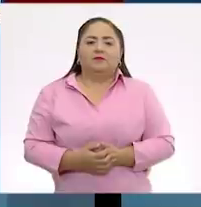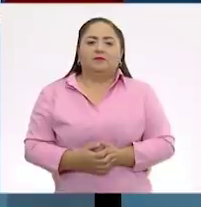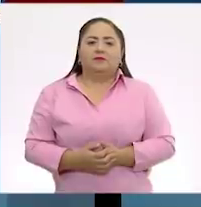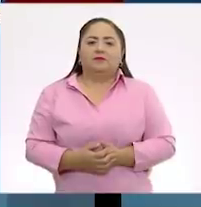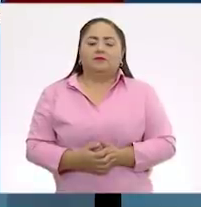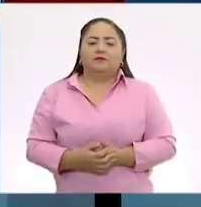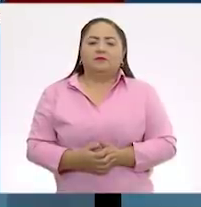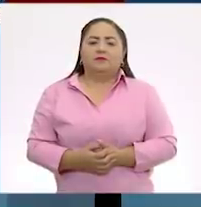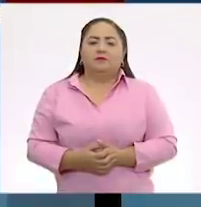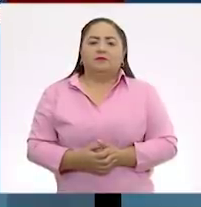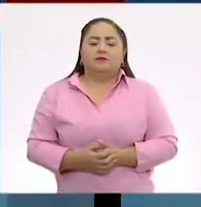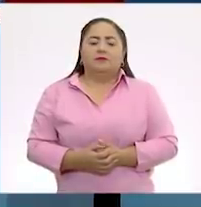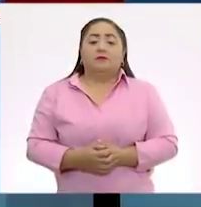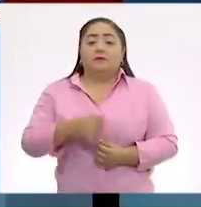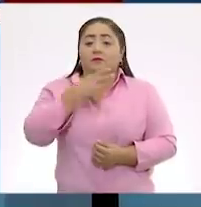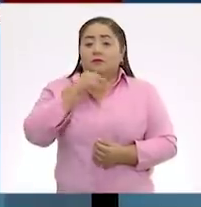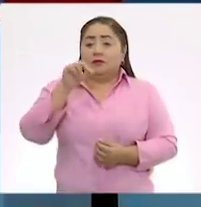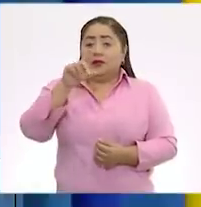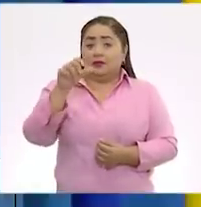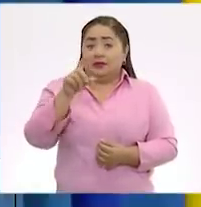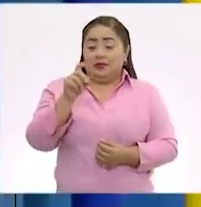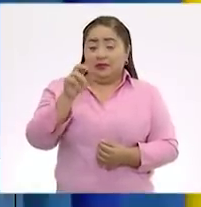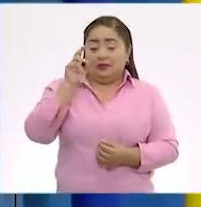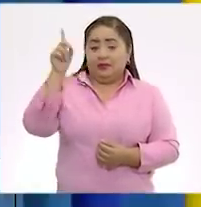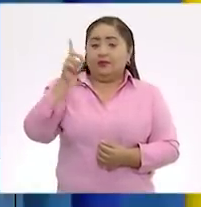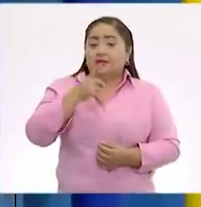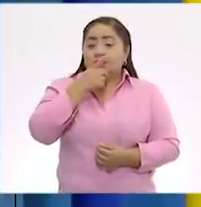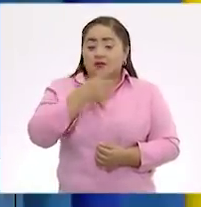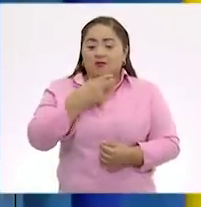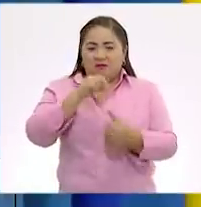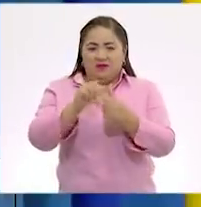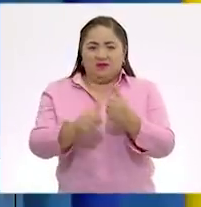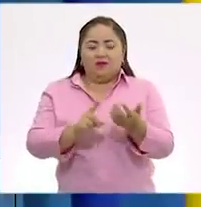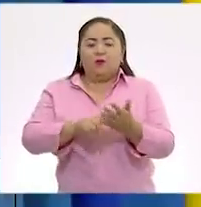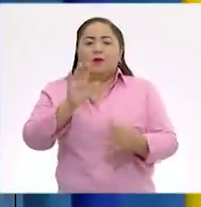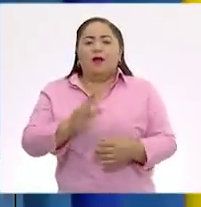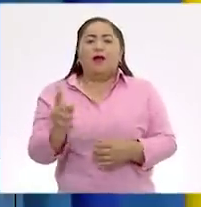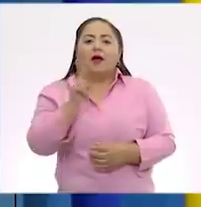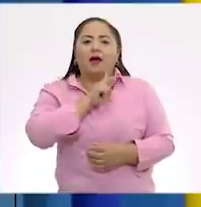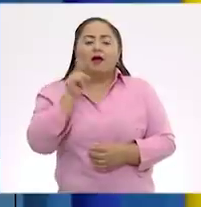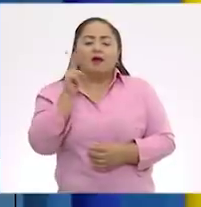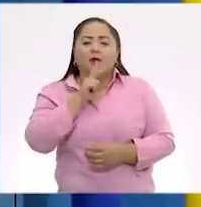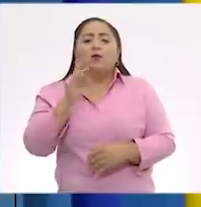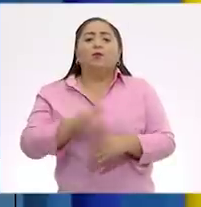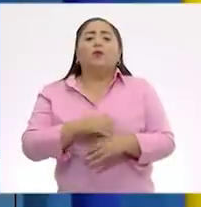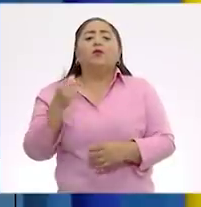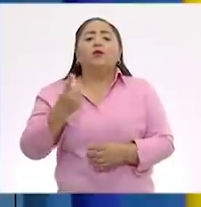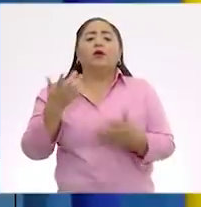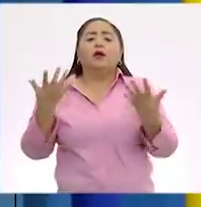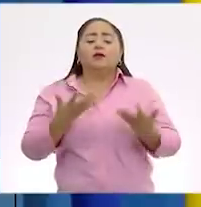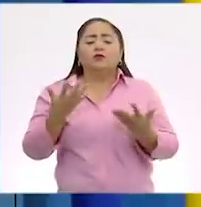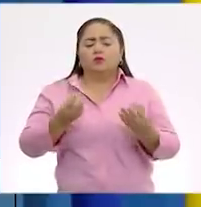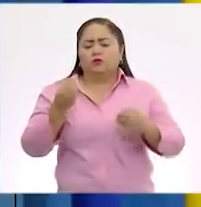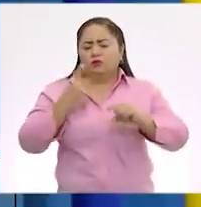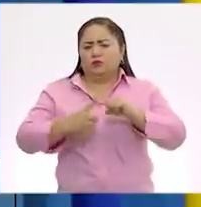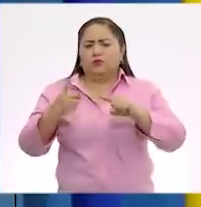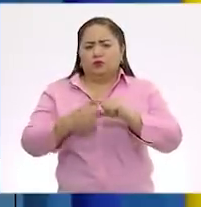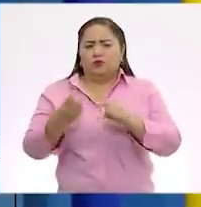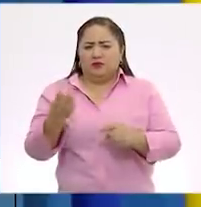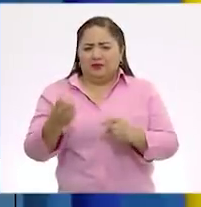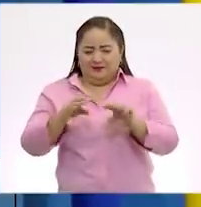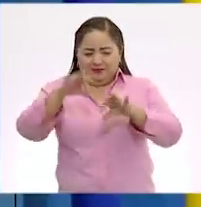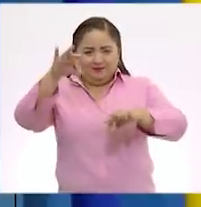Así es. Ah. Y Alexander Calder justo le decían el escultor de aire. Porque hizo muchas de